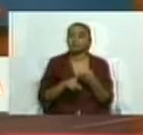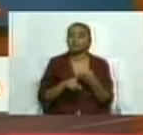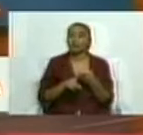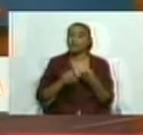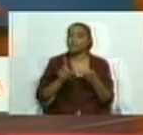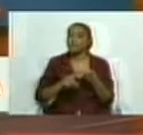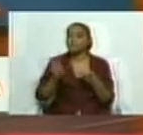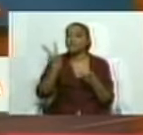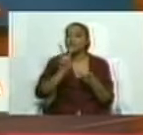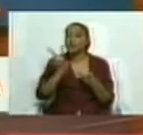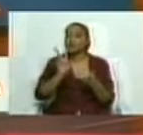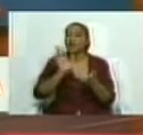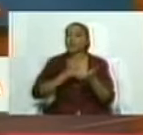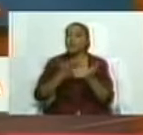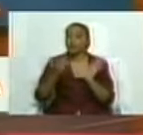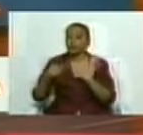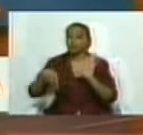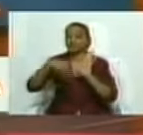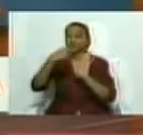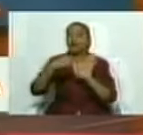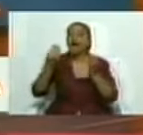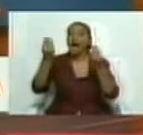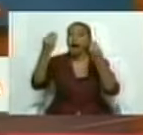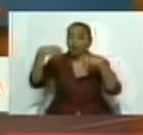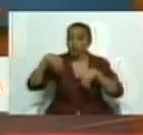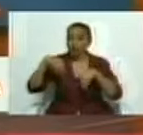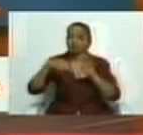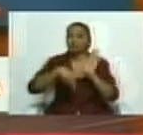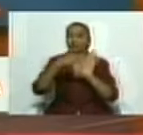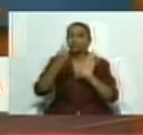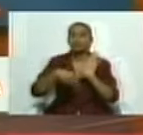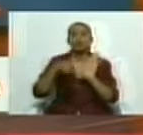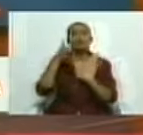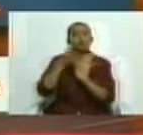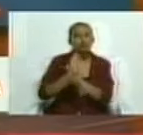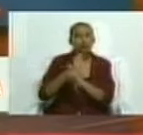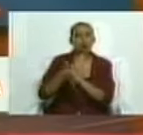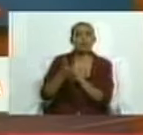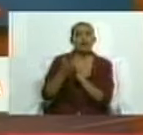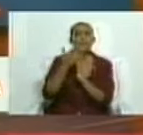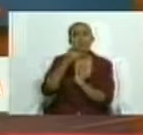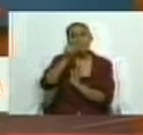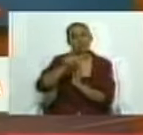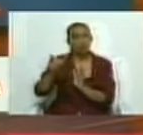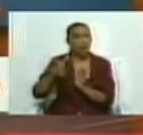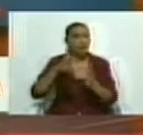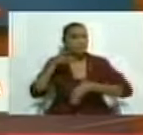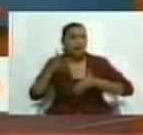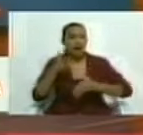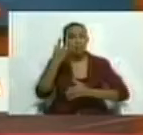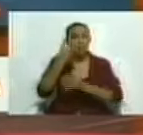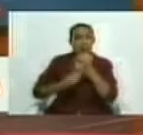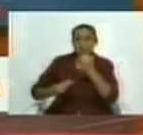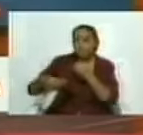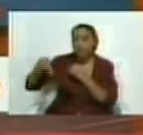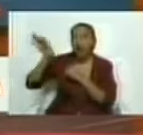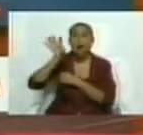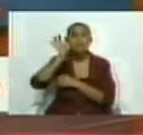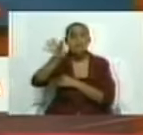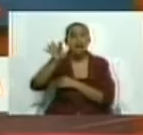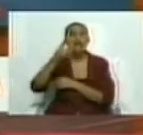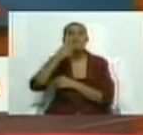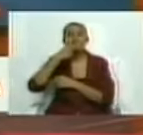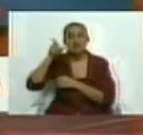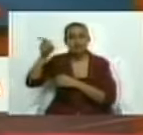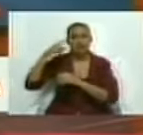contra la delincuencia organizada transnacional y de sus tres protocolo ejecute una lucha con estándares internacionales contra la